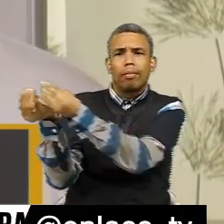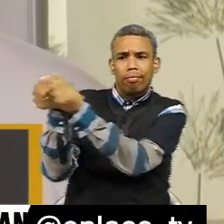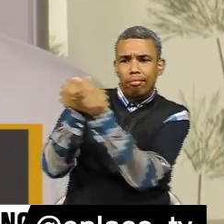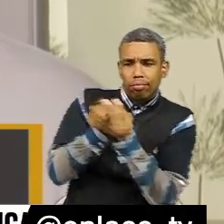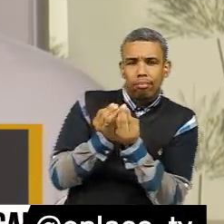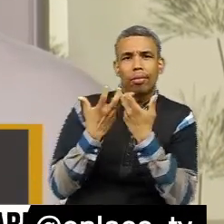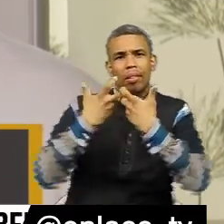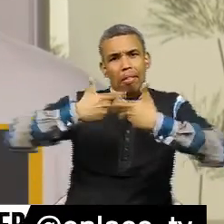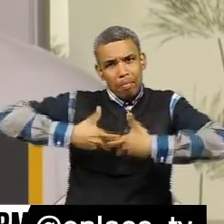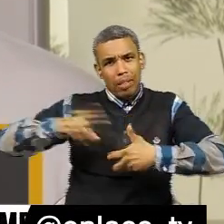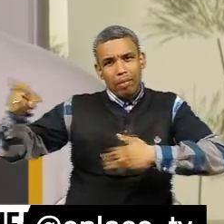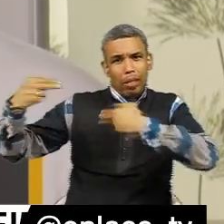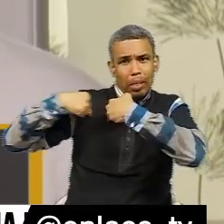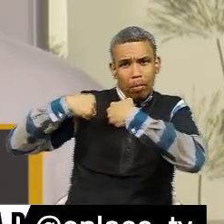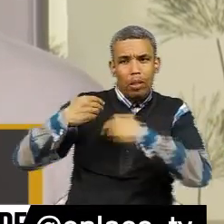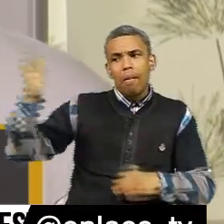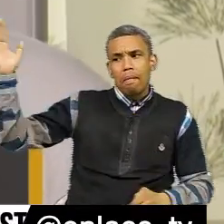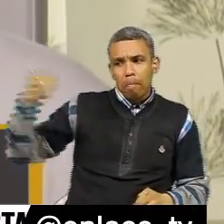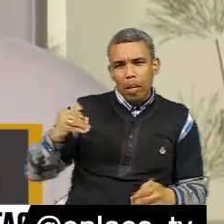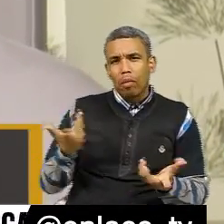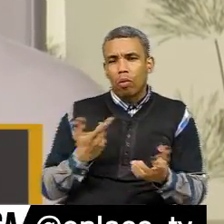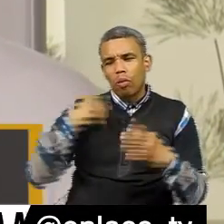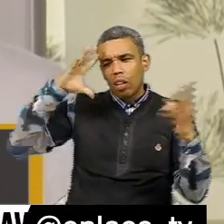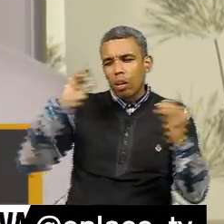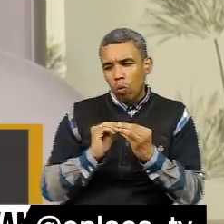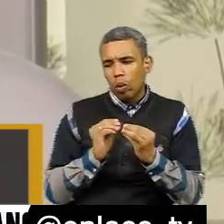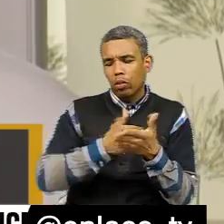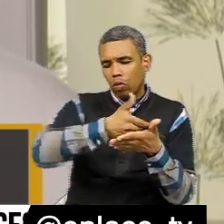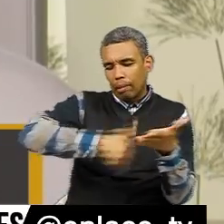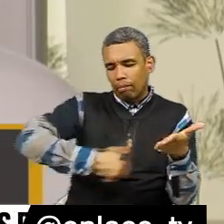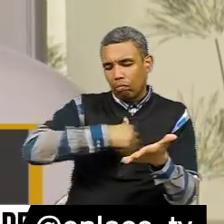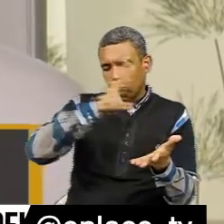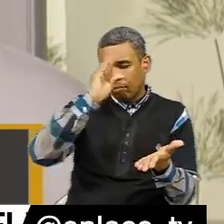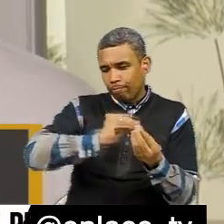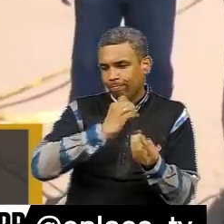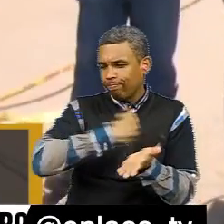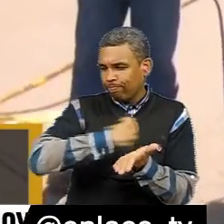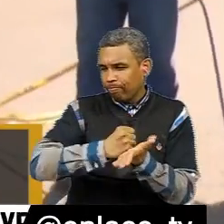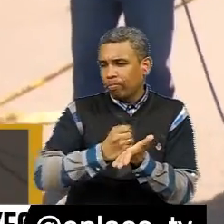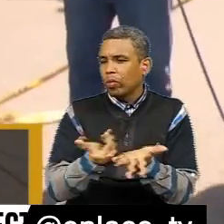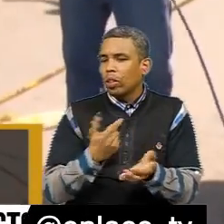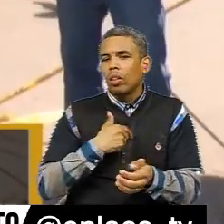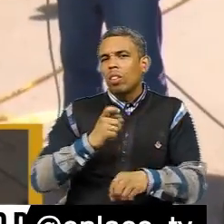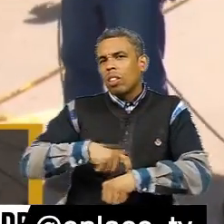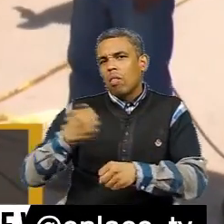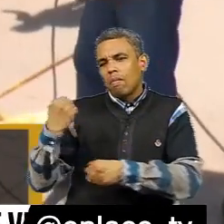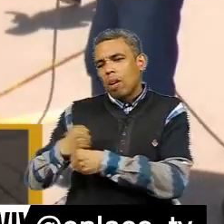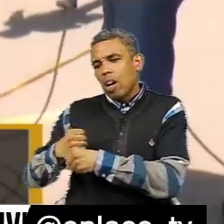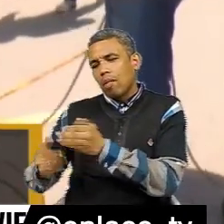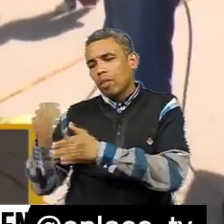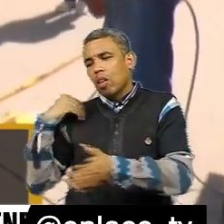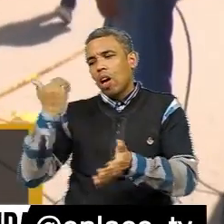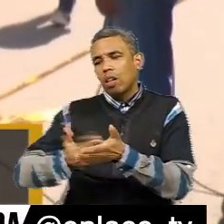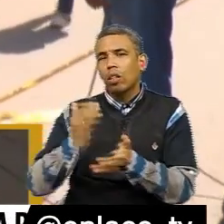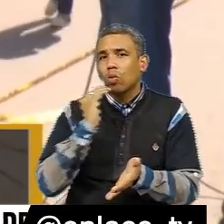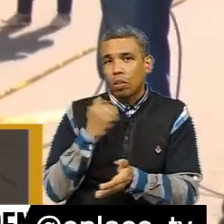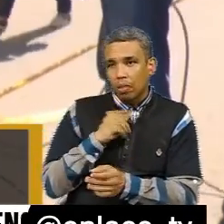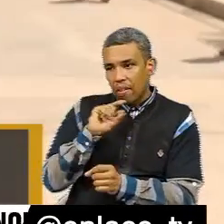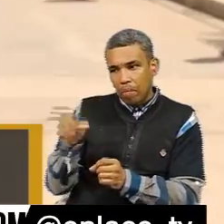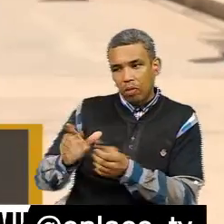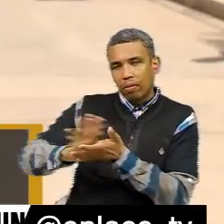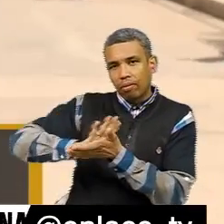explique en qué condiciones está el convenio y cuáles serían los plazos en los cuales tendríamos gasificación. Otro de los acuerdos pactados tienen que ver con la reanudación